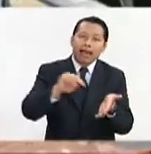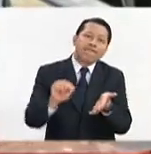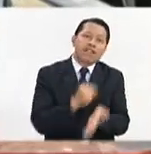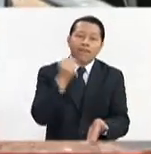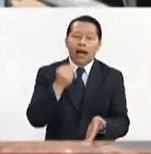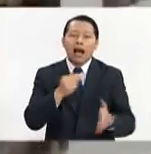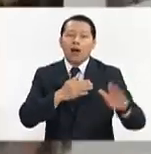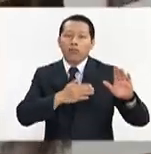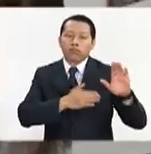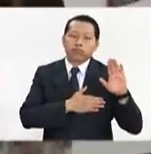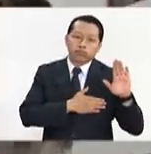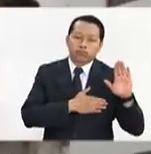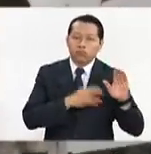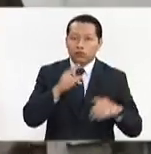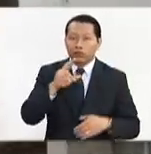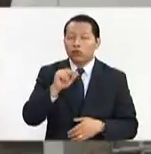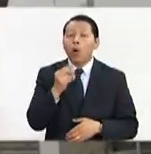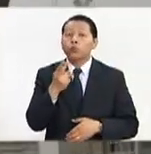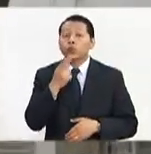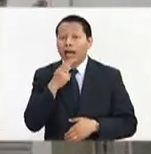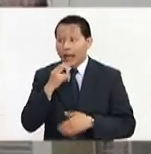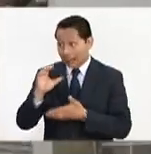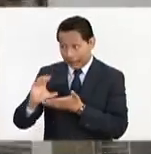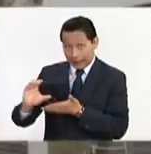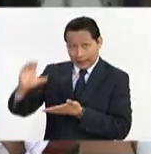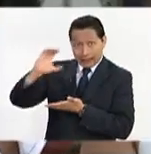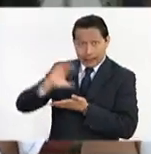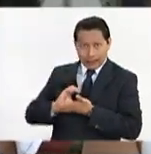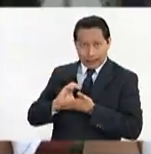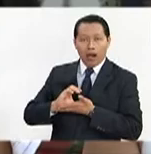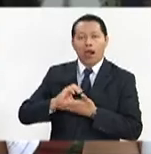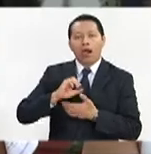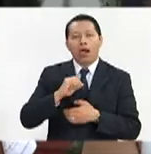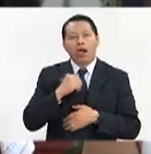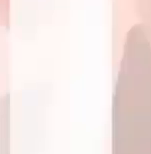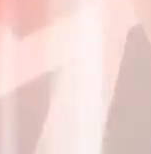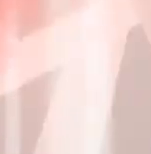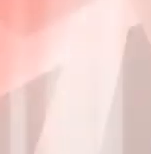se comprometan a no utilizar el recurso para otra cosa.